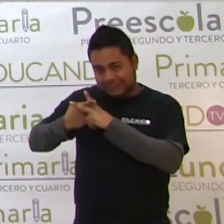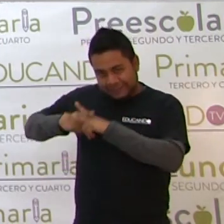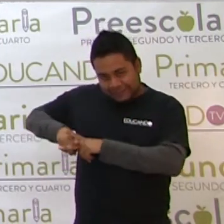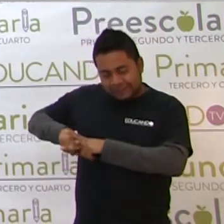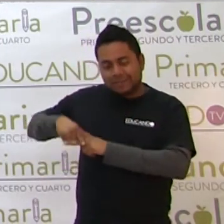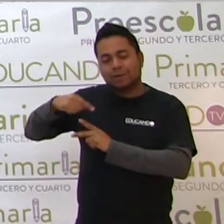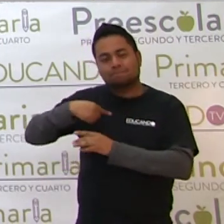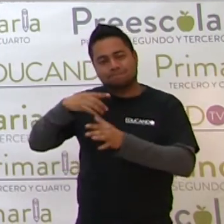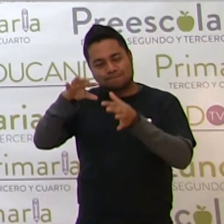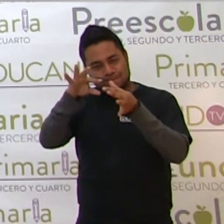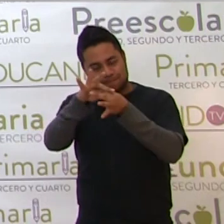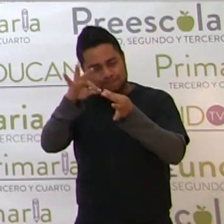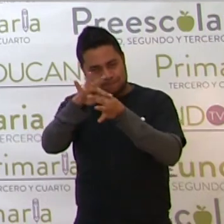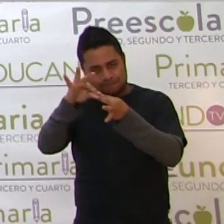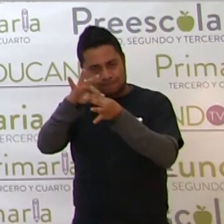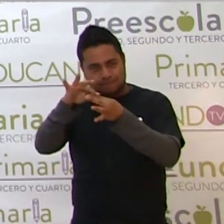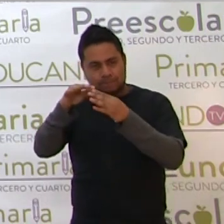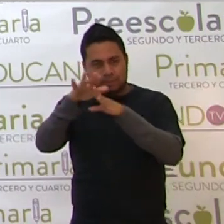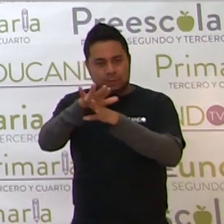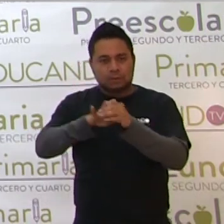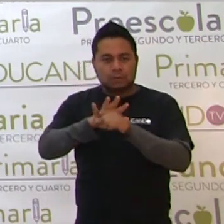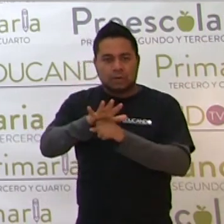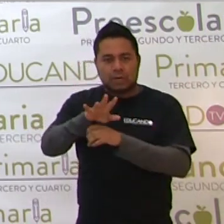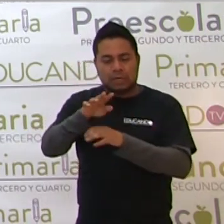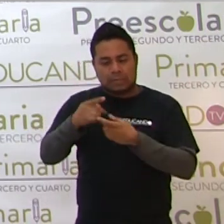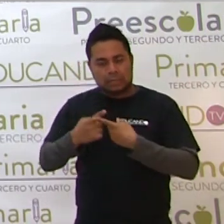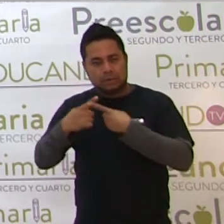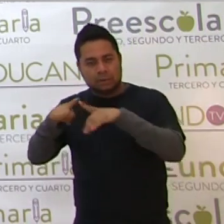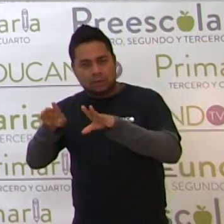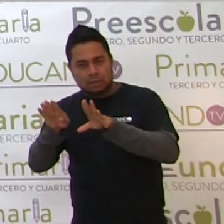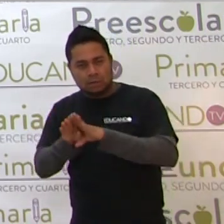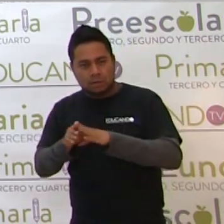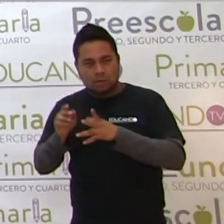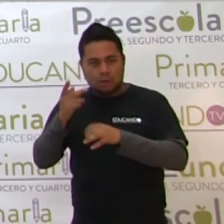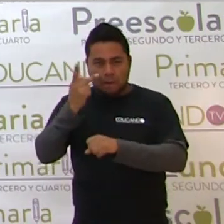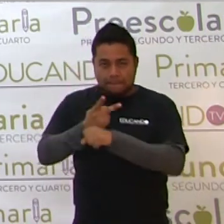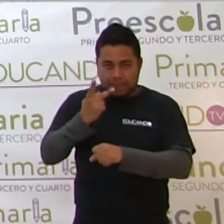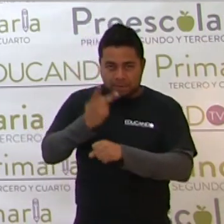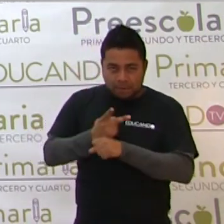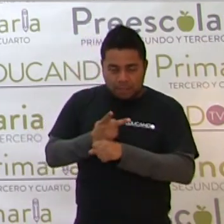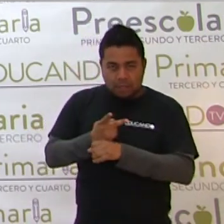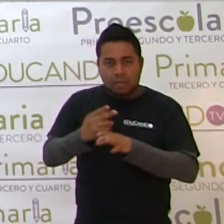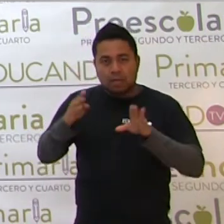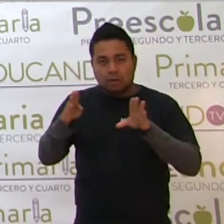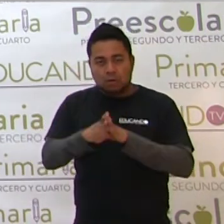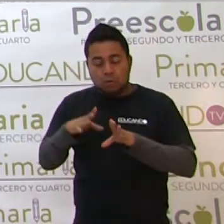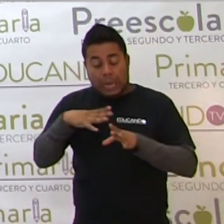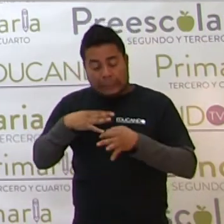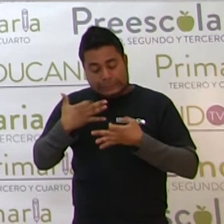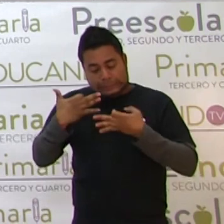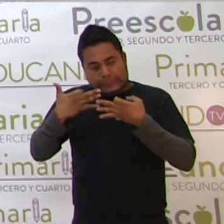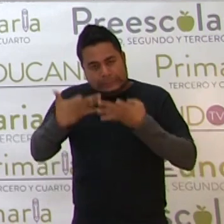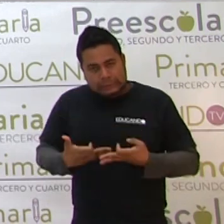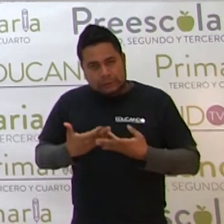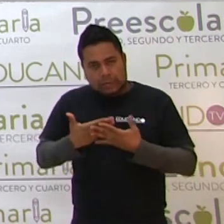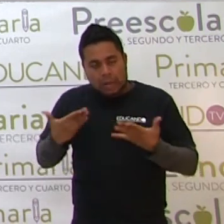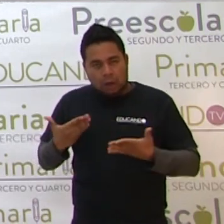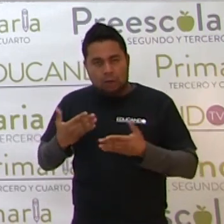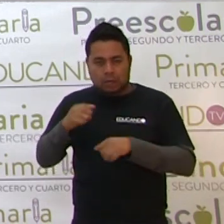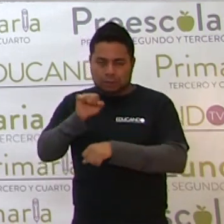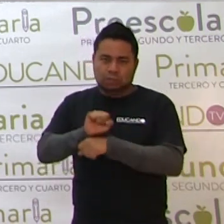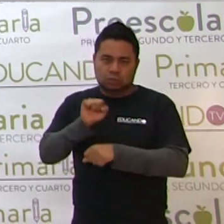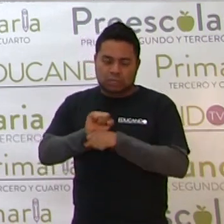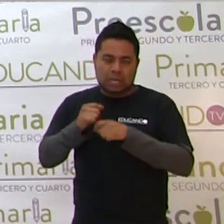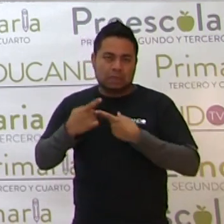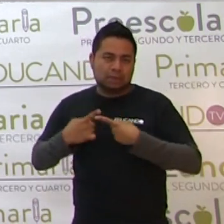Habíamos platicado de que es un tanto diferente cómo lo haces en la primaria a cómo le das la formalidad ahora en secundaria,